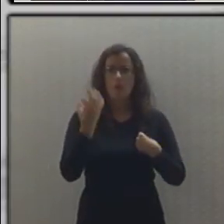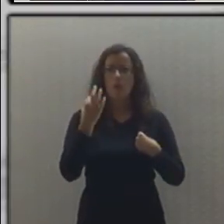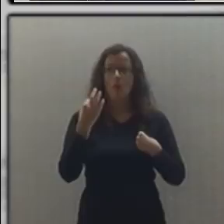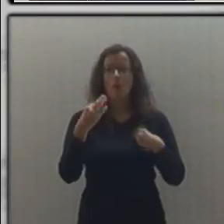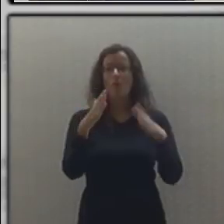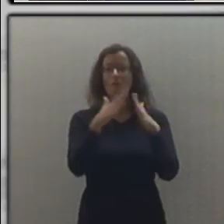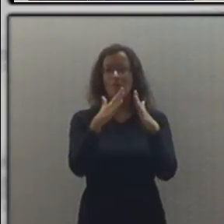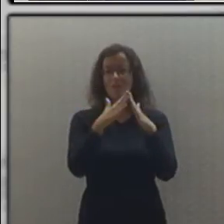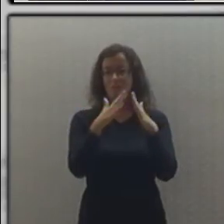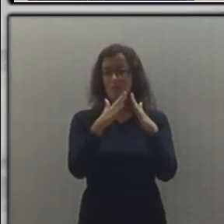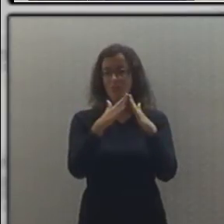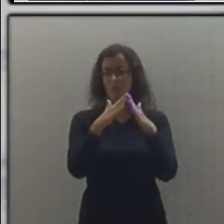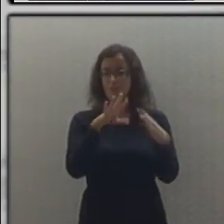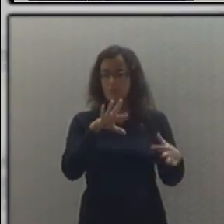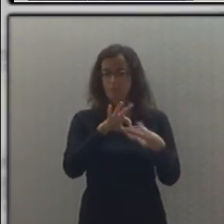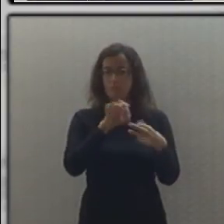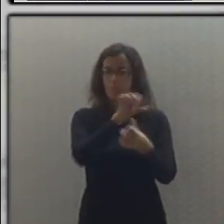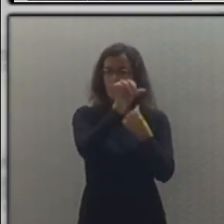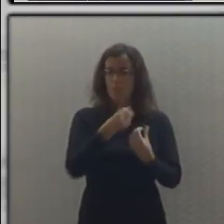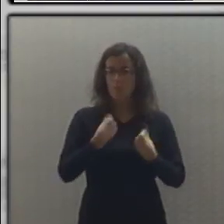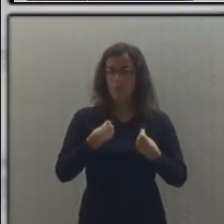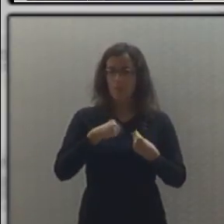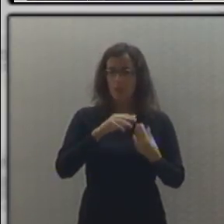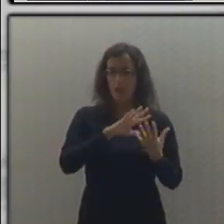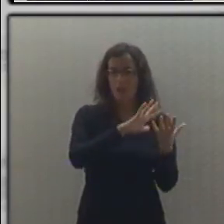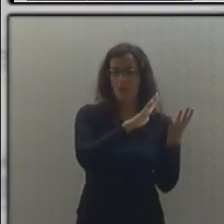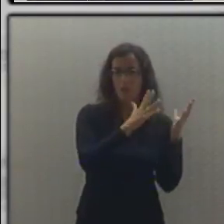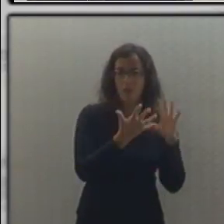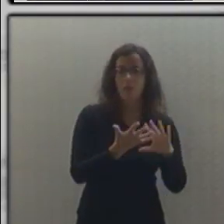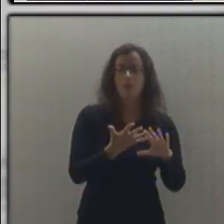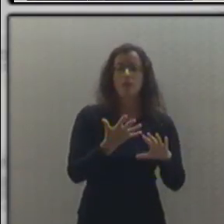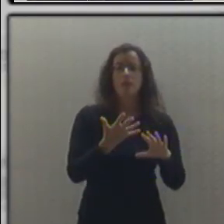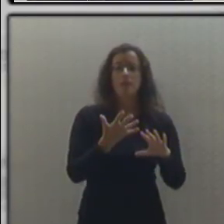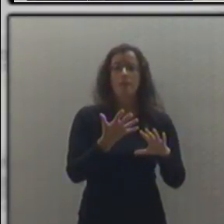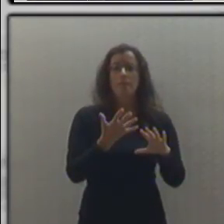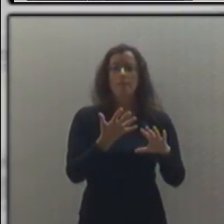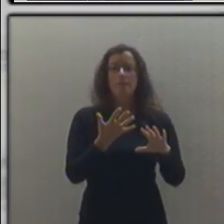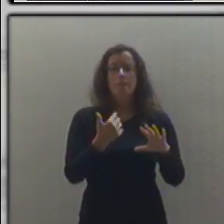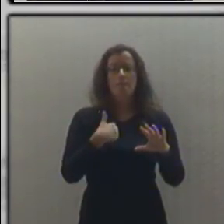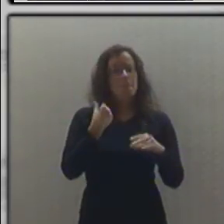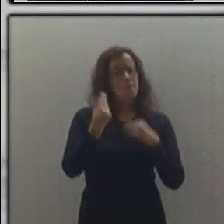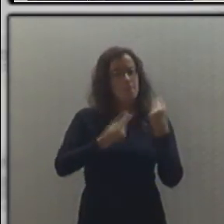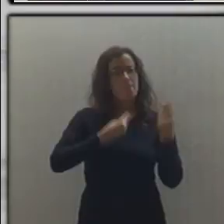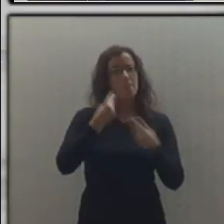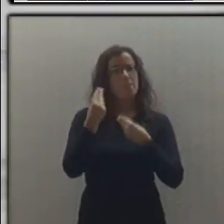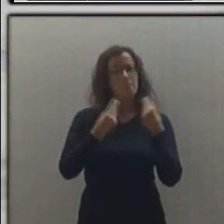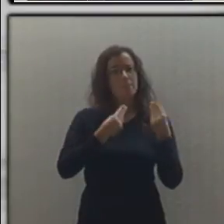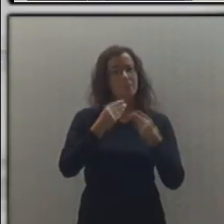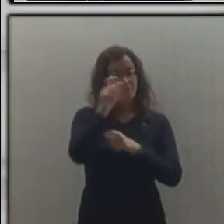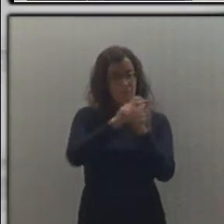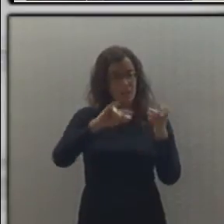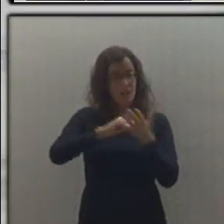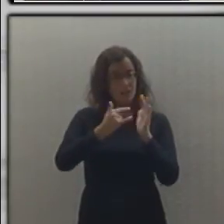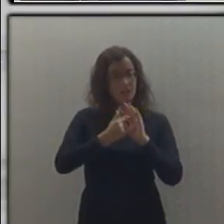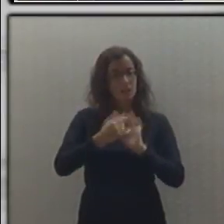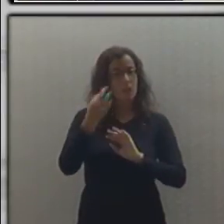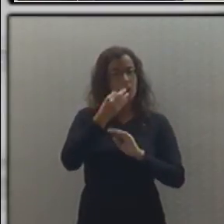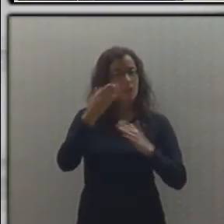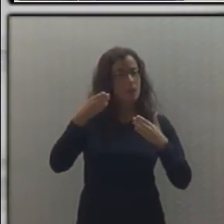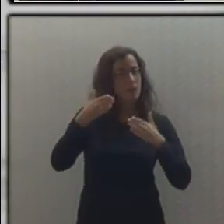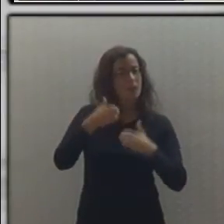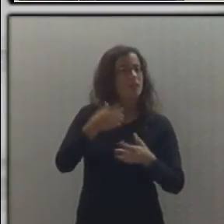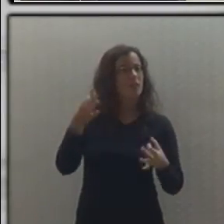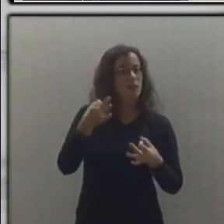estas viviendas ligadas a estos modos de vida que están en constante cambio, yo creo que donde nos tenemos los arquitectos que centrar es en